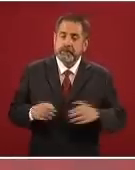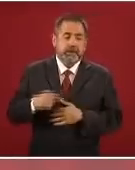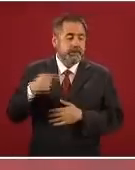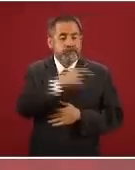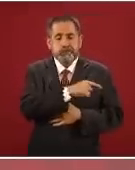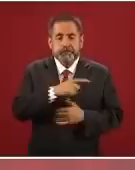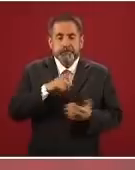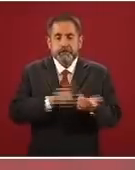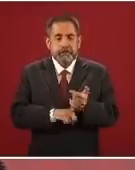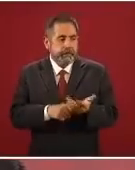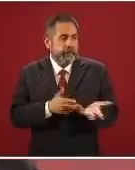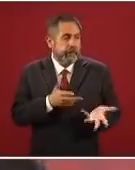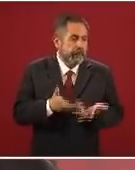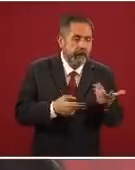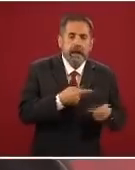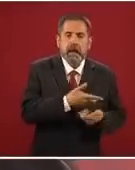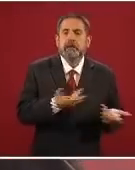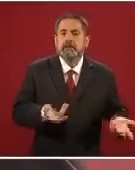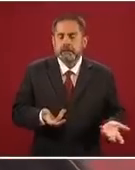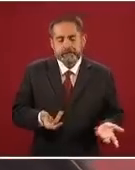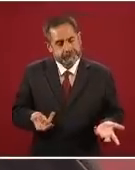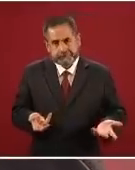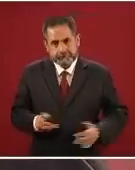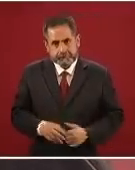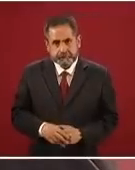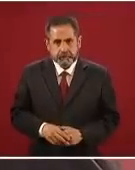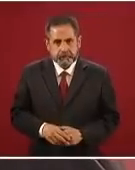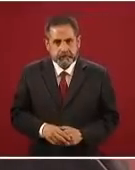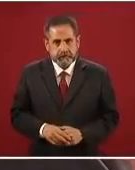sin materia.